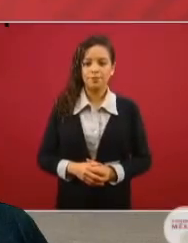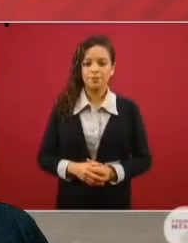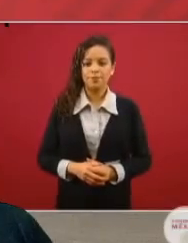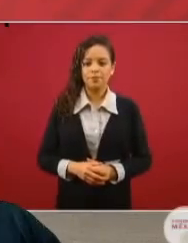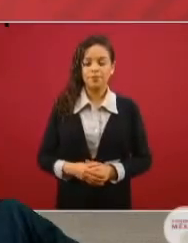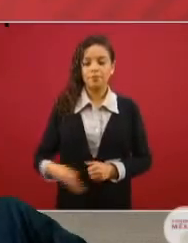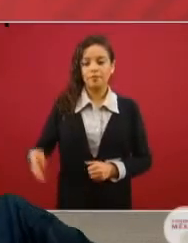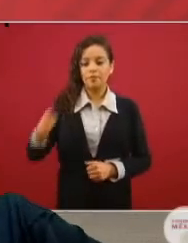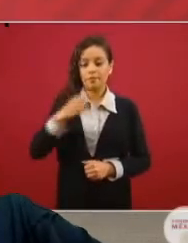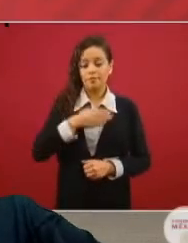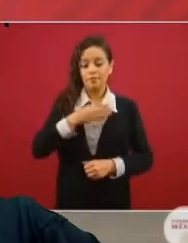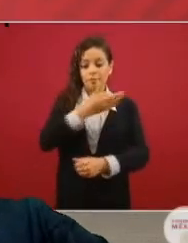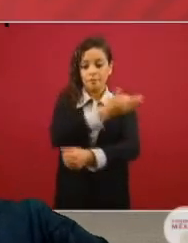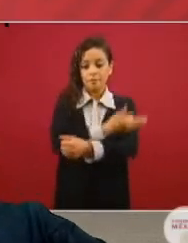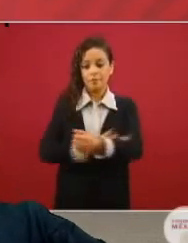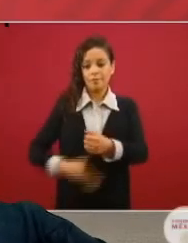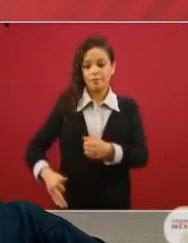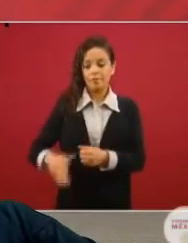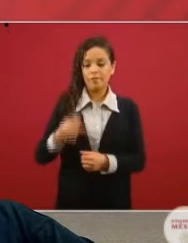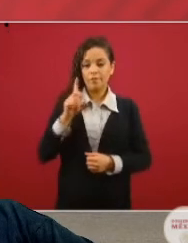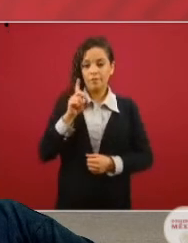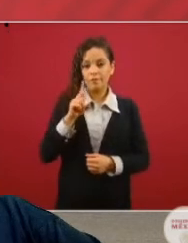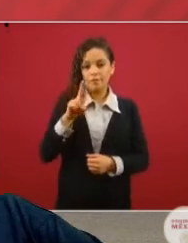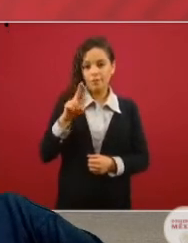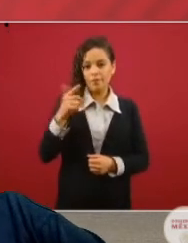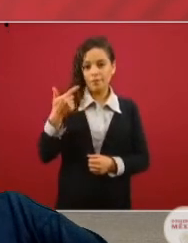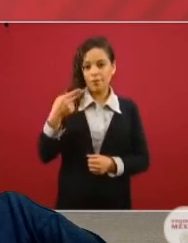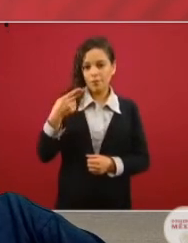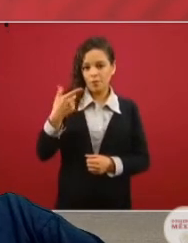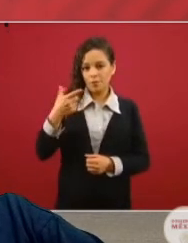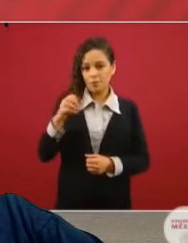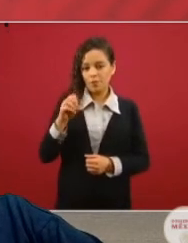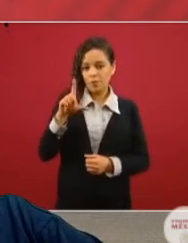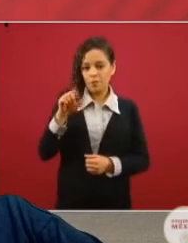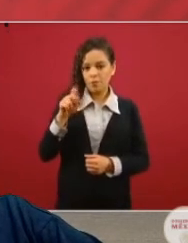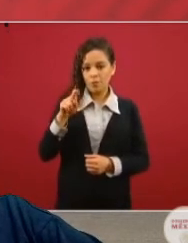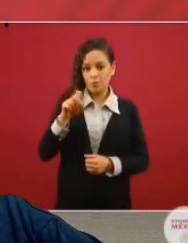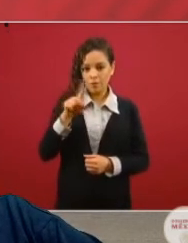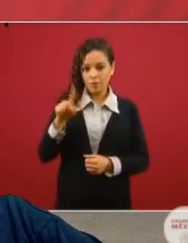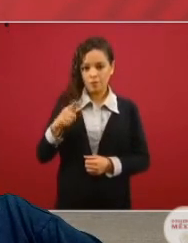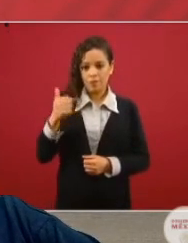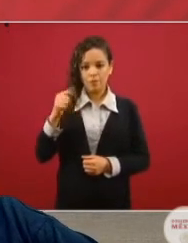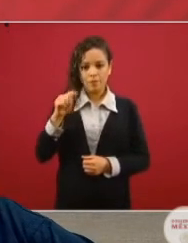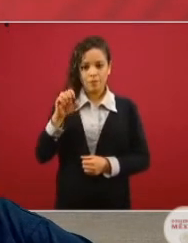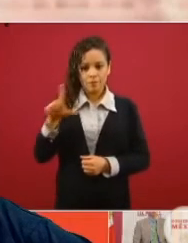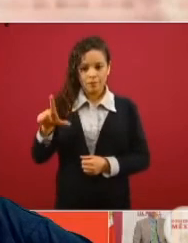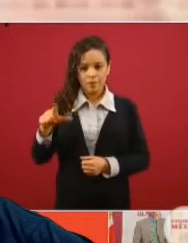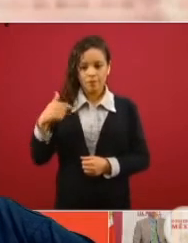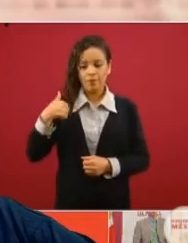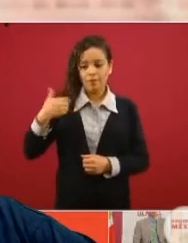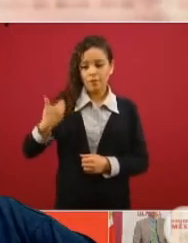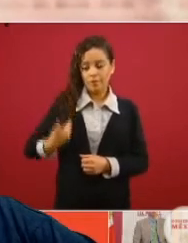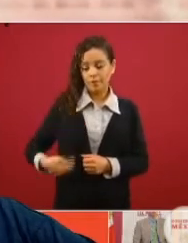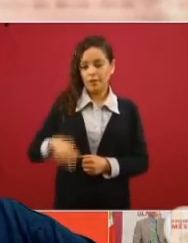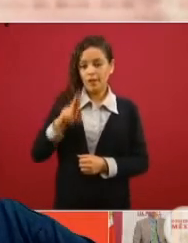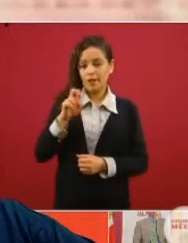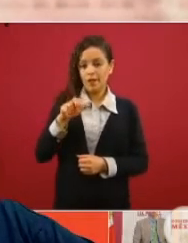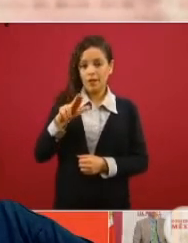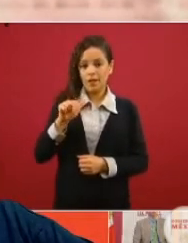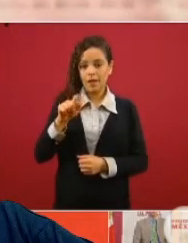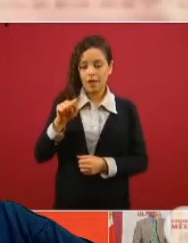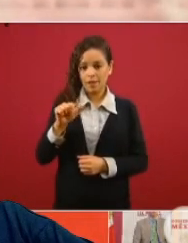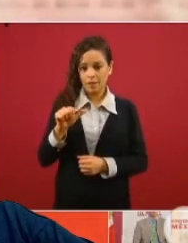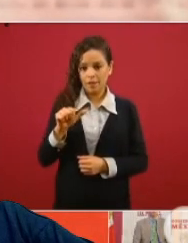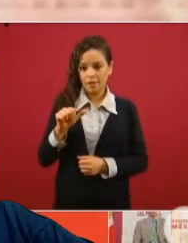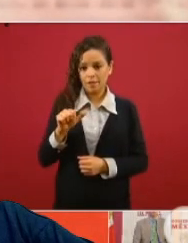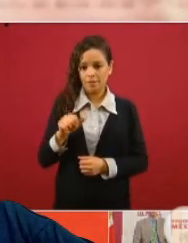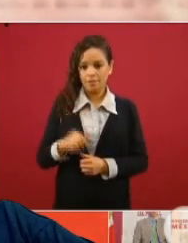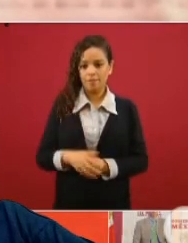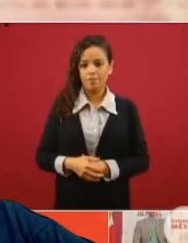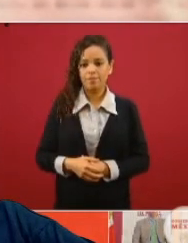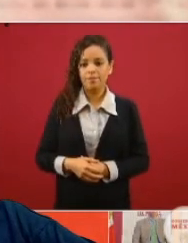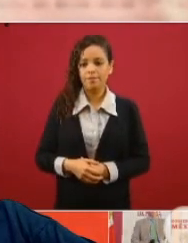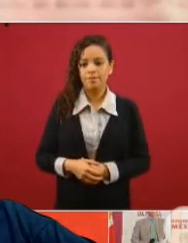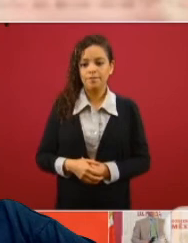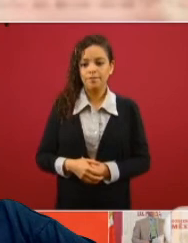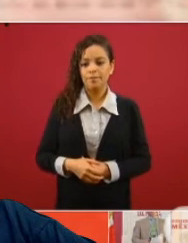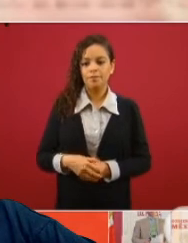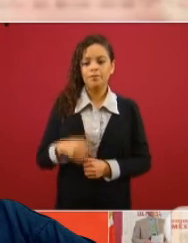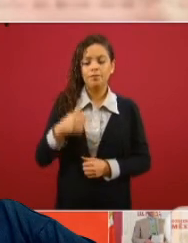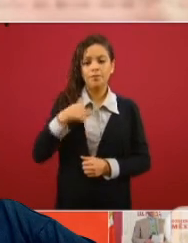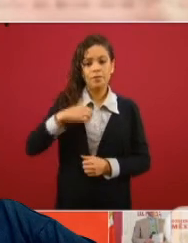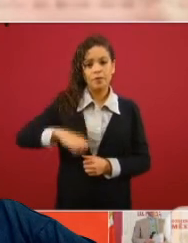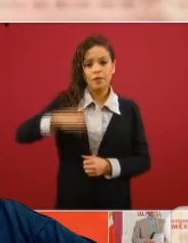Buenas tardes, doctor Hugo López Gatell. Mi nombre es Renata Rodríguez Mendoza. Tengo